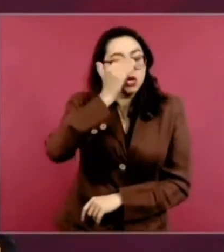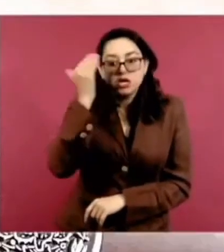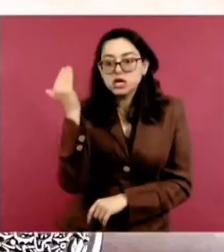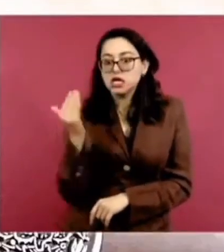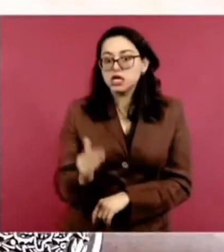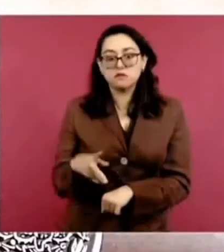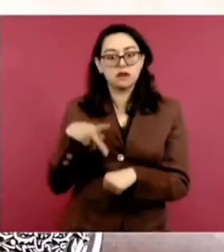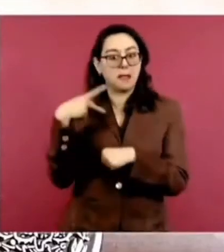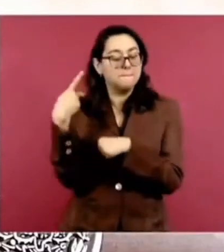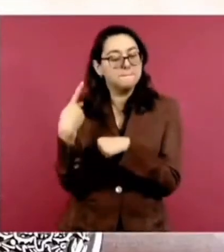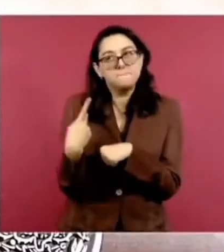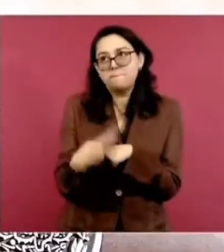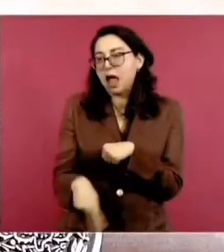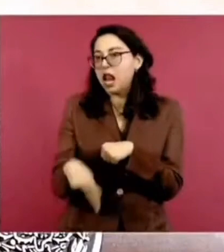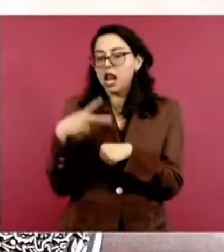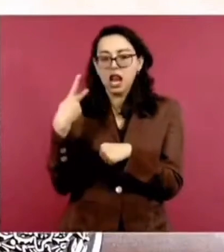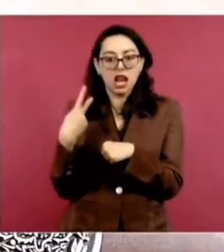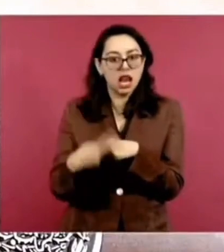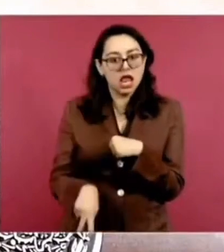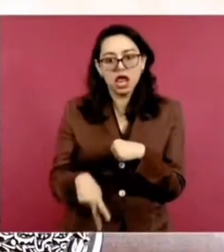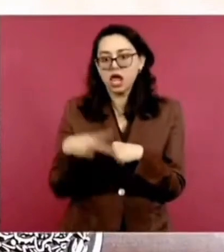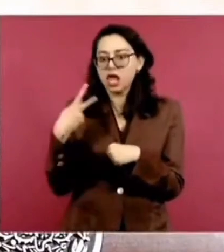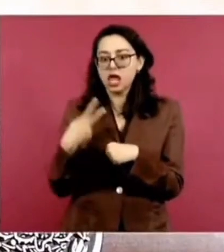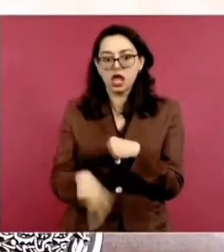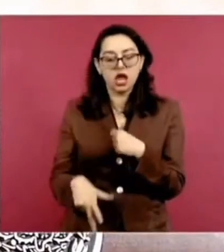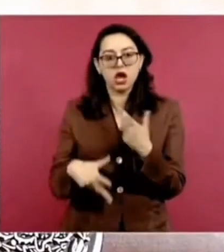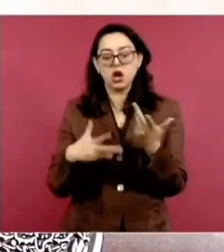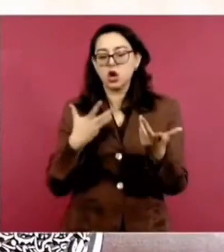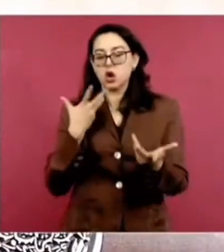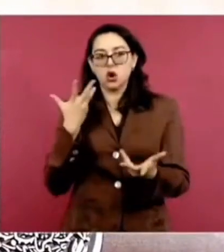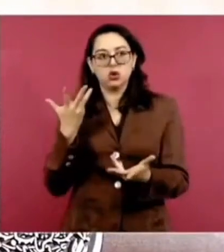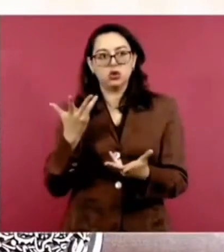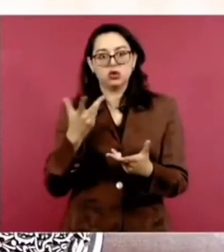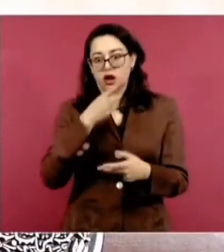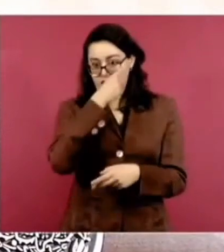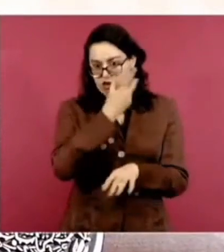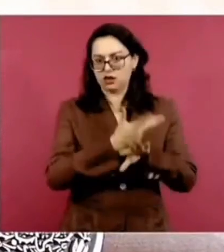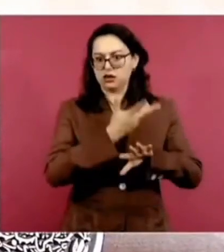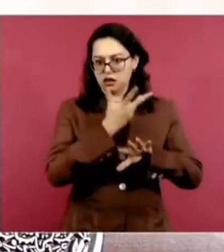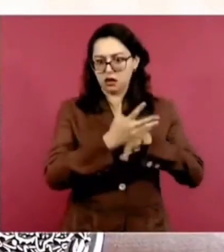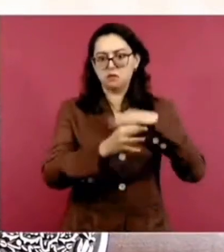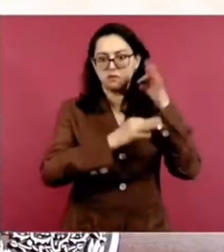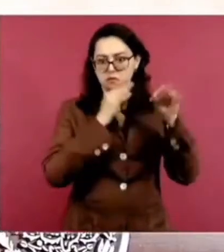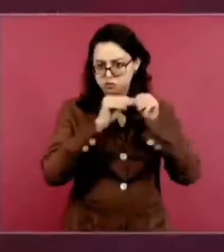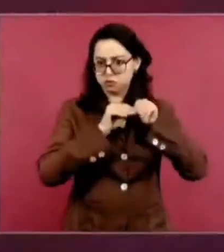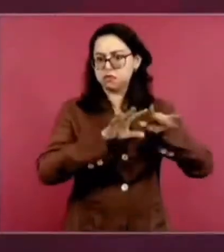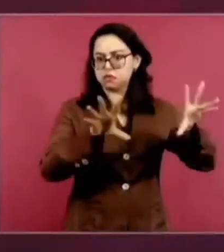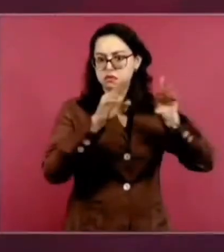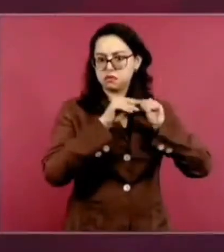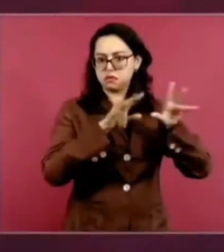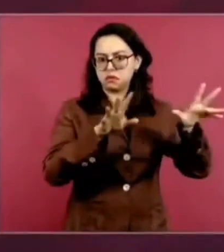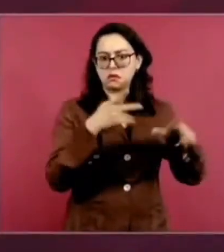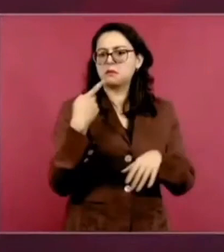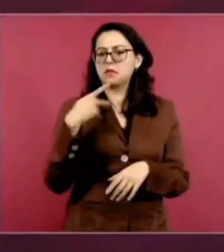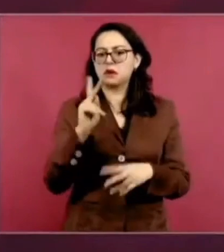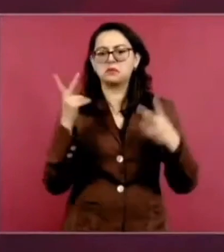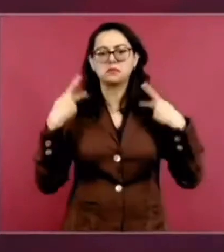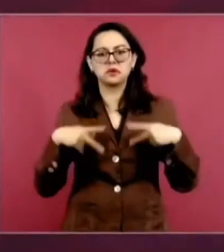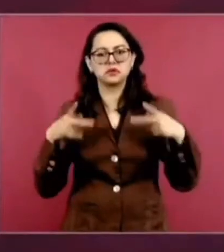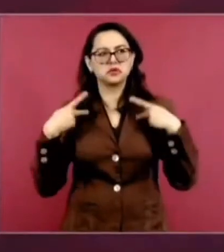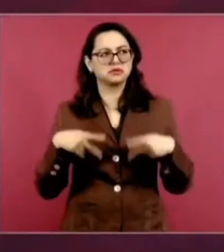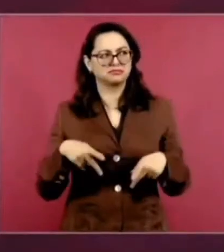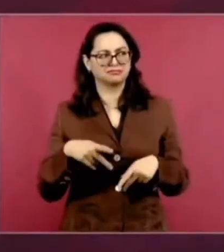los medios en Estados Unidos, los medios de manipulación, pues nadie vendría, ¿no?, a